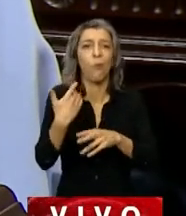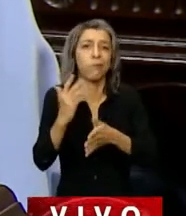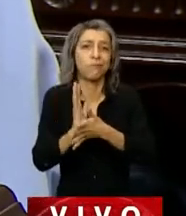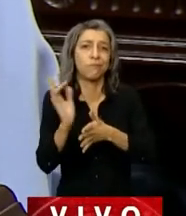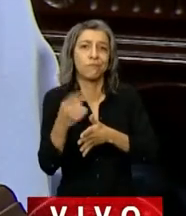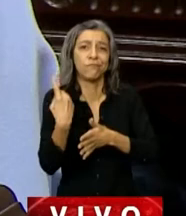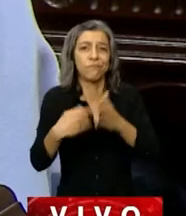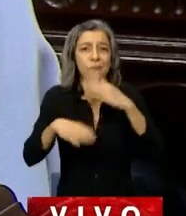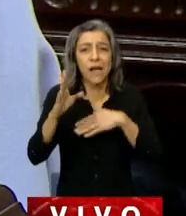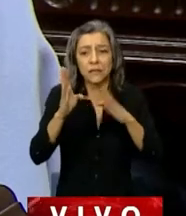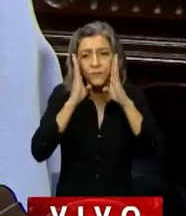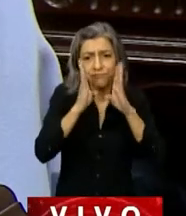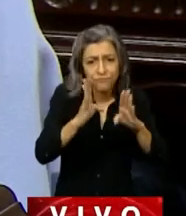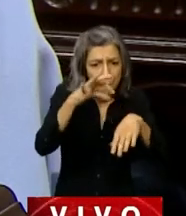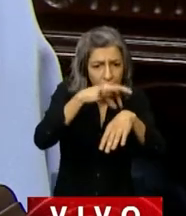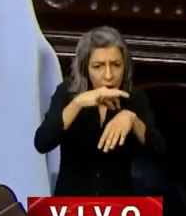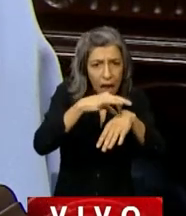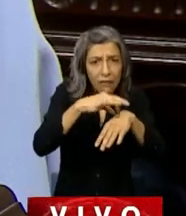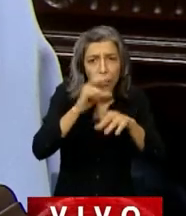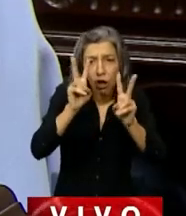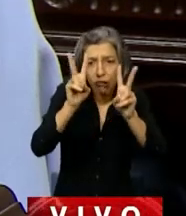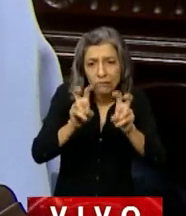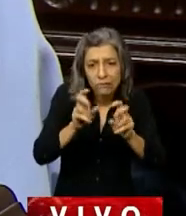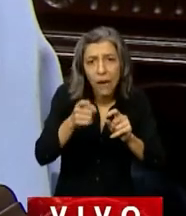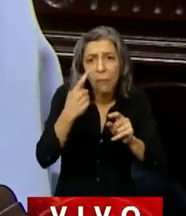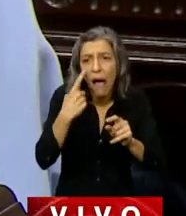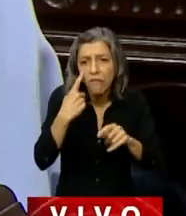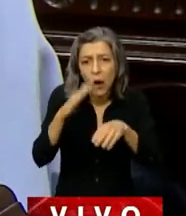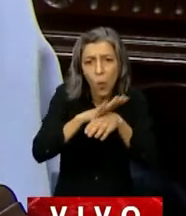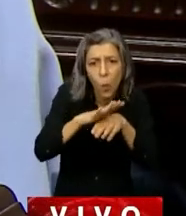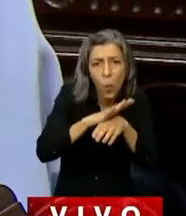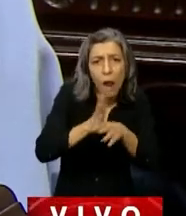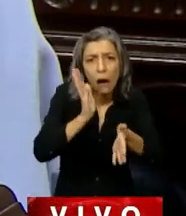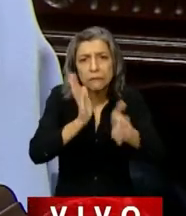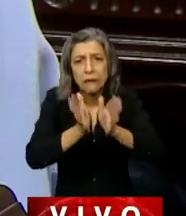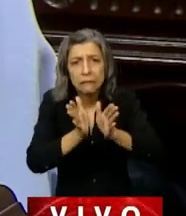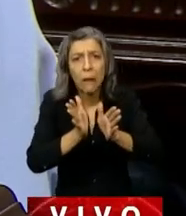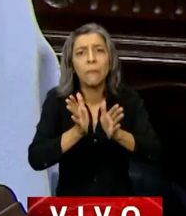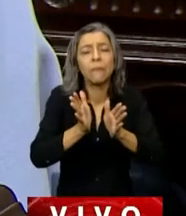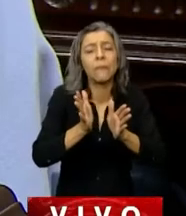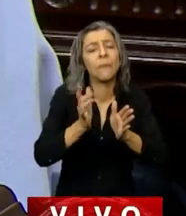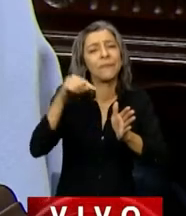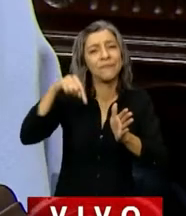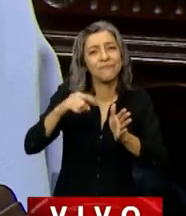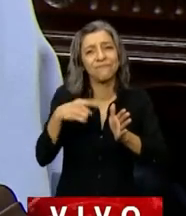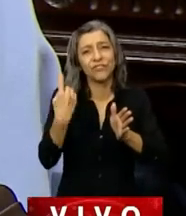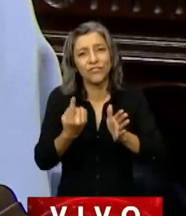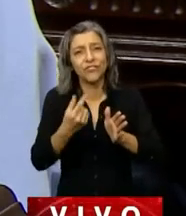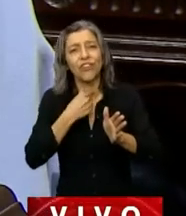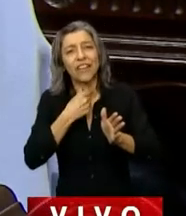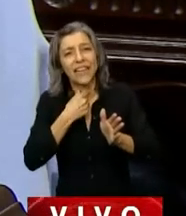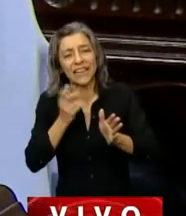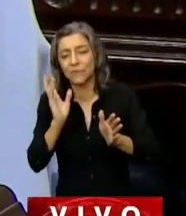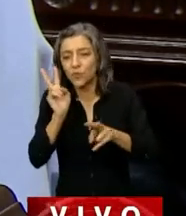hablan de un cambio de paradigma donde curar y cuidar en este caso tienen el